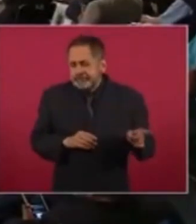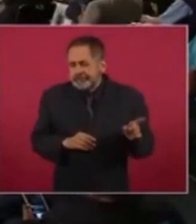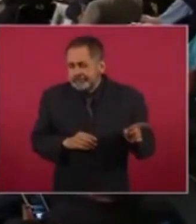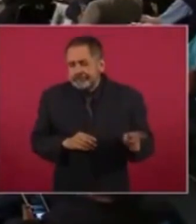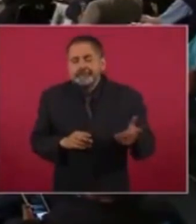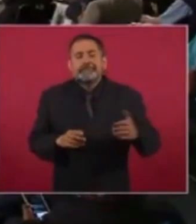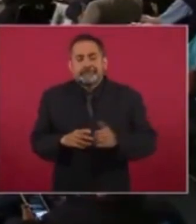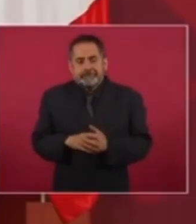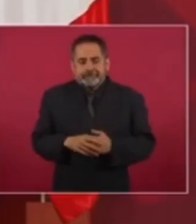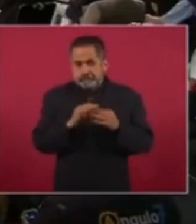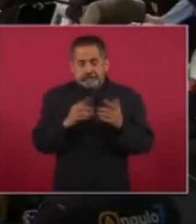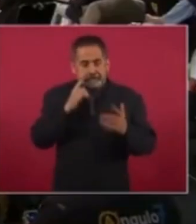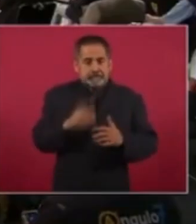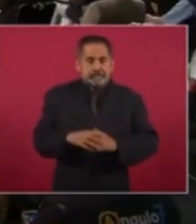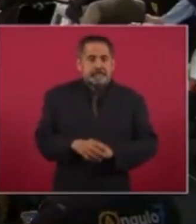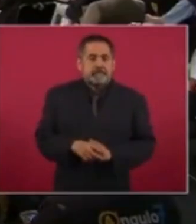y del Brando.